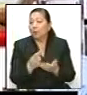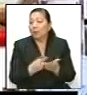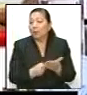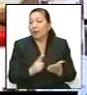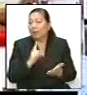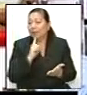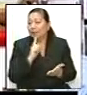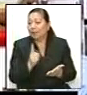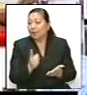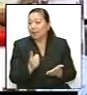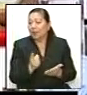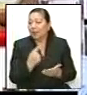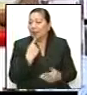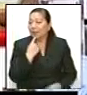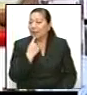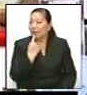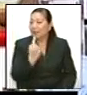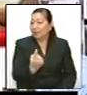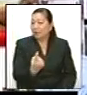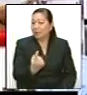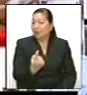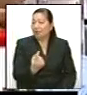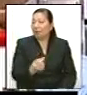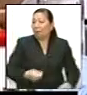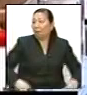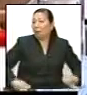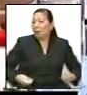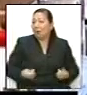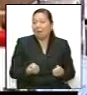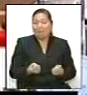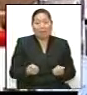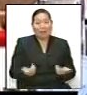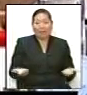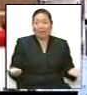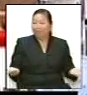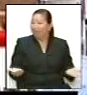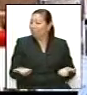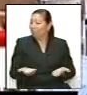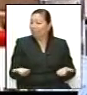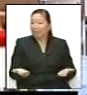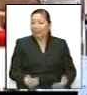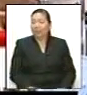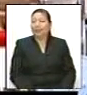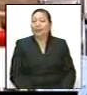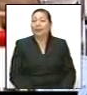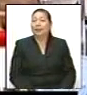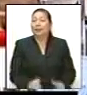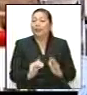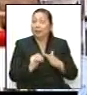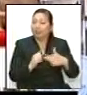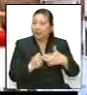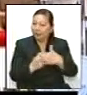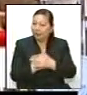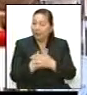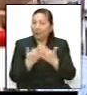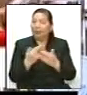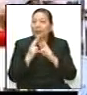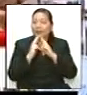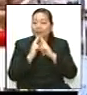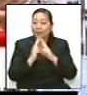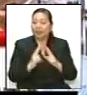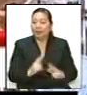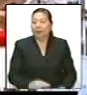está señalando, botar la plata, sino más bien sirve para tener resultados. Pero esos